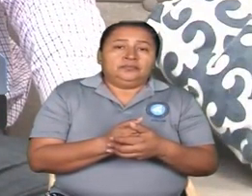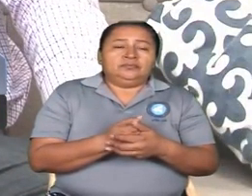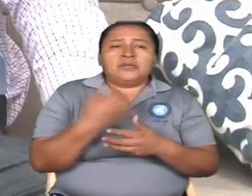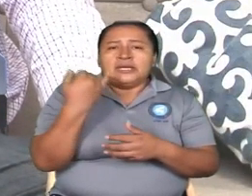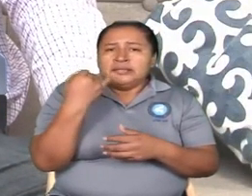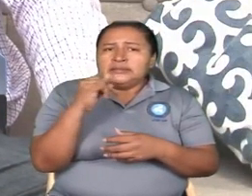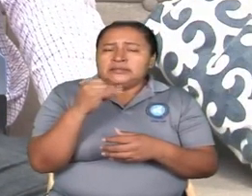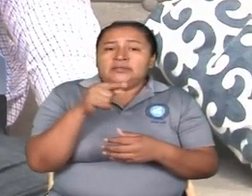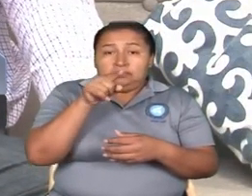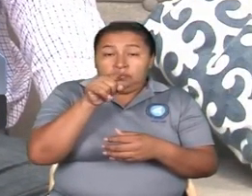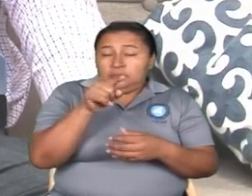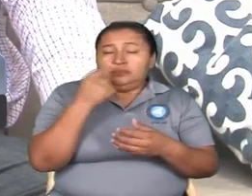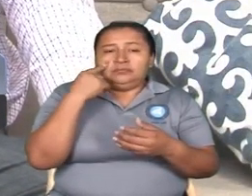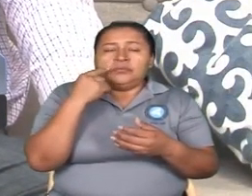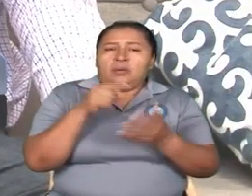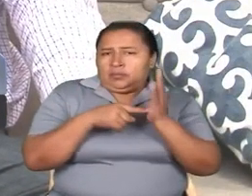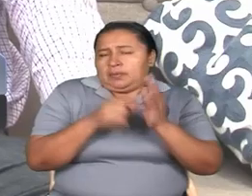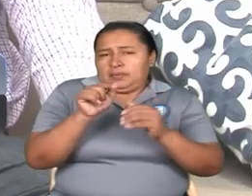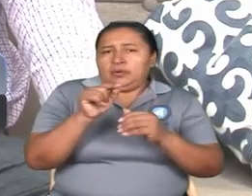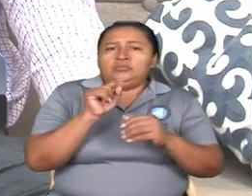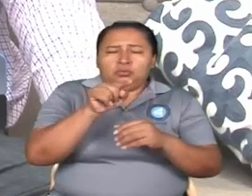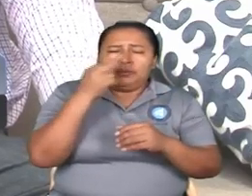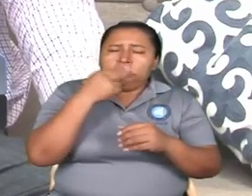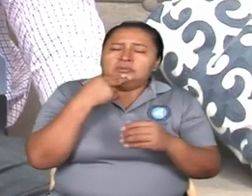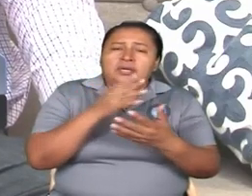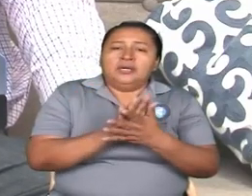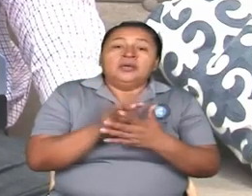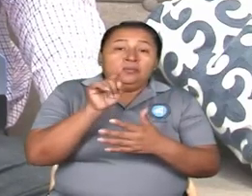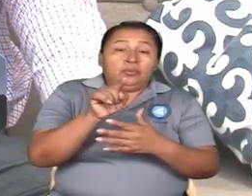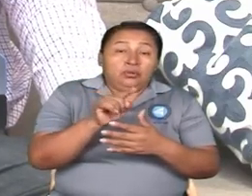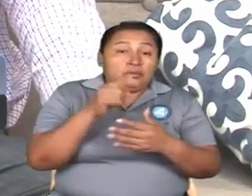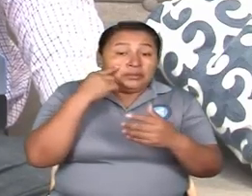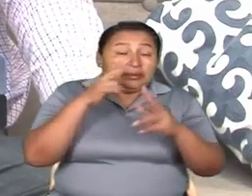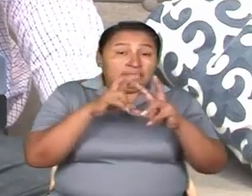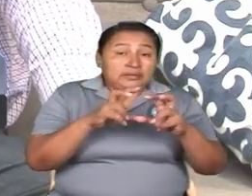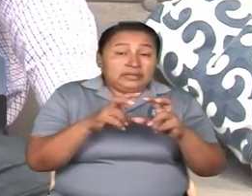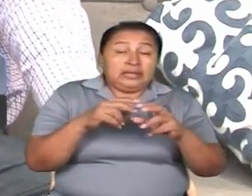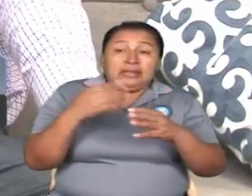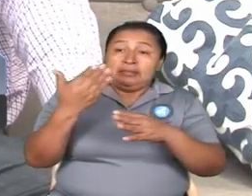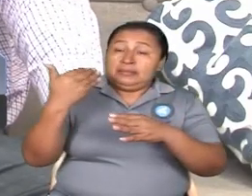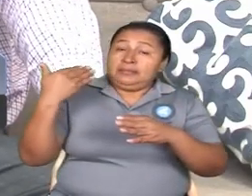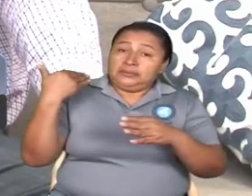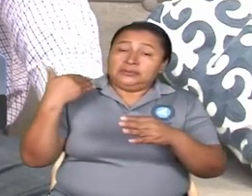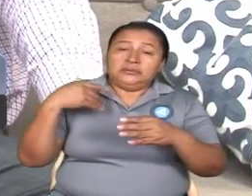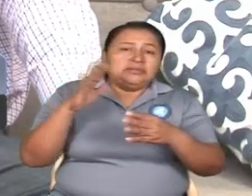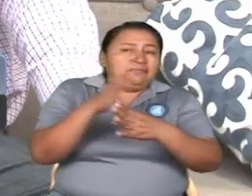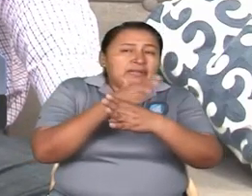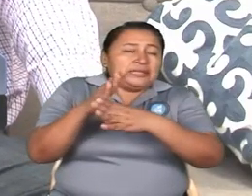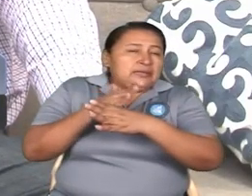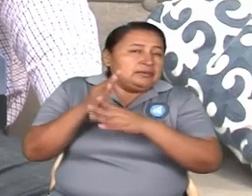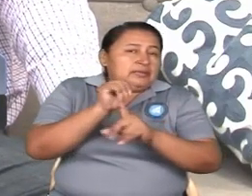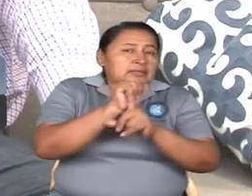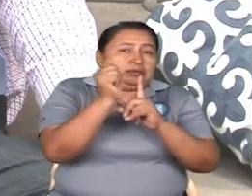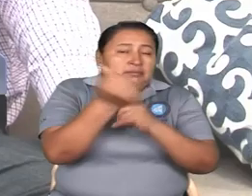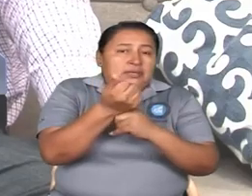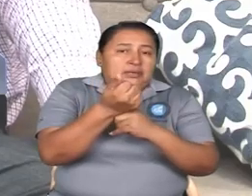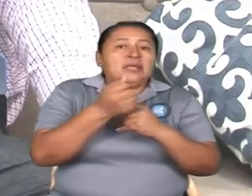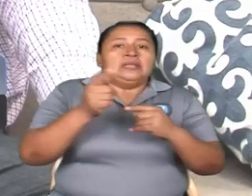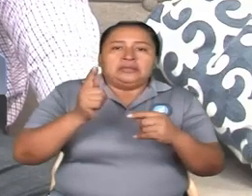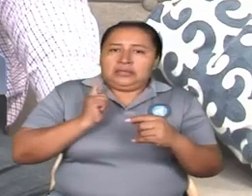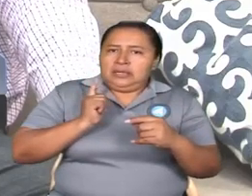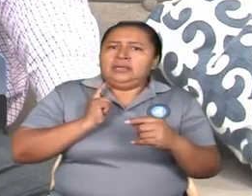si vos revisás, a propósito de tu pregunta, la experiencia de distintos parlamentos. Exacto. Tienen